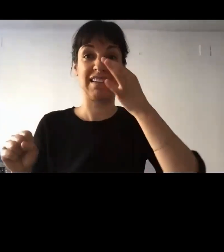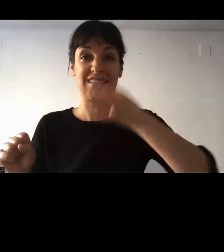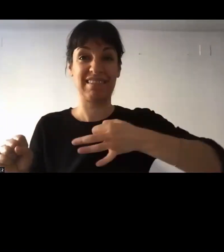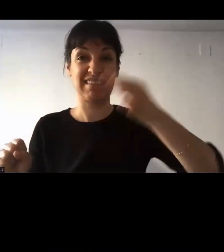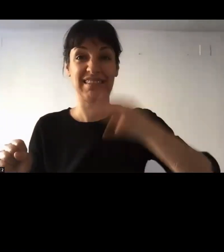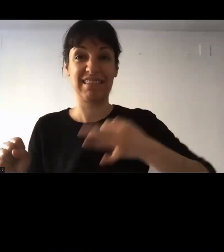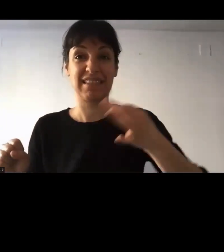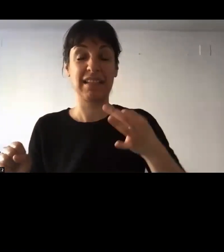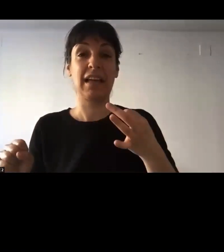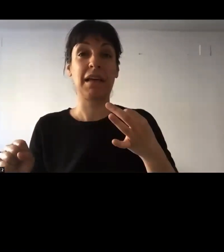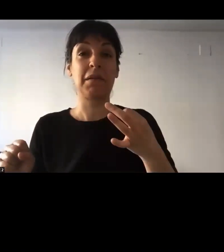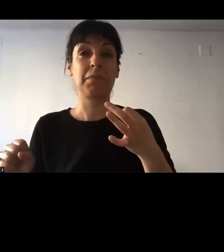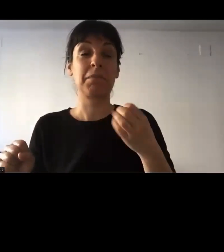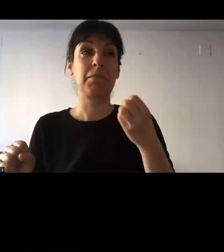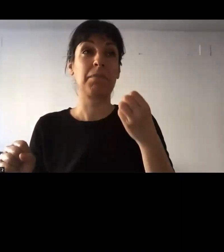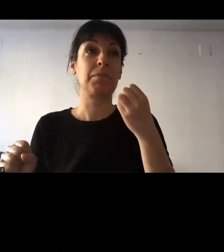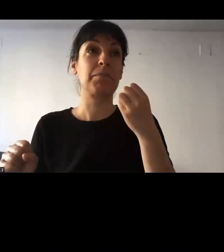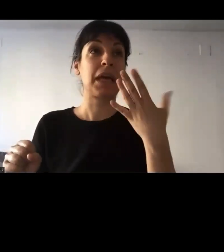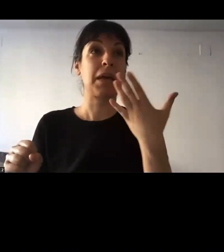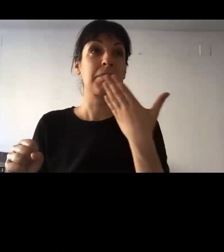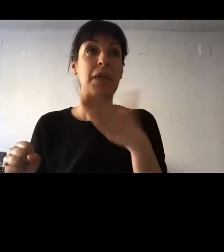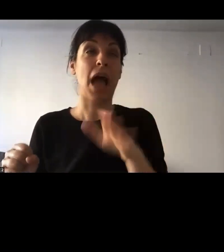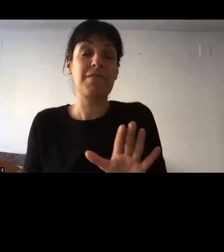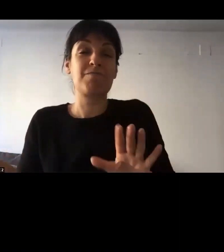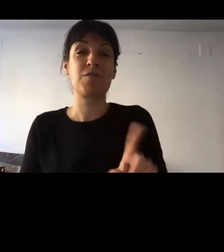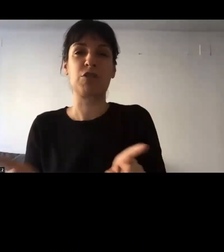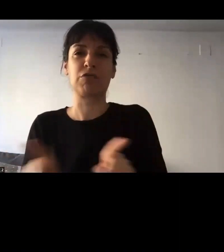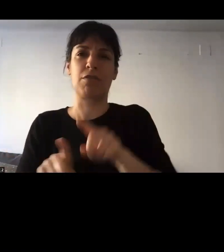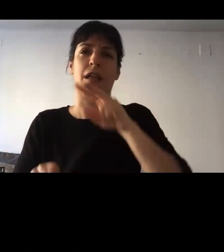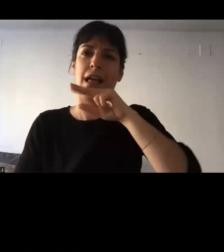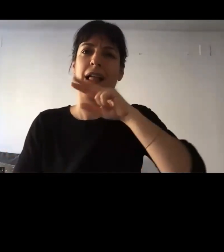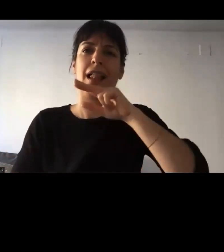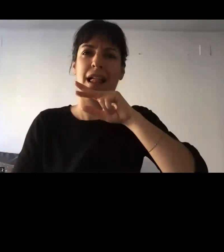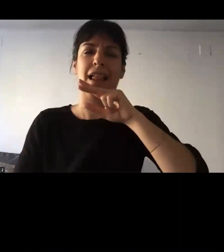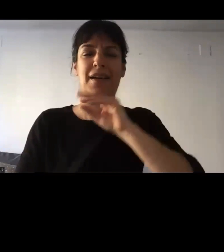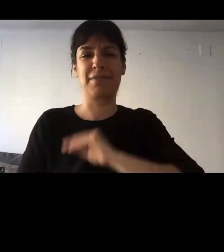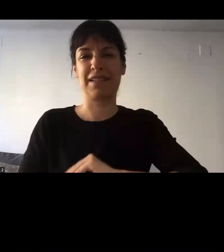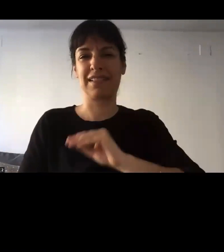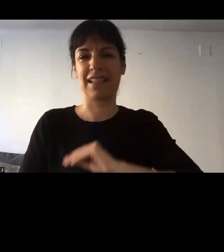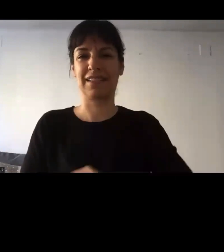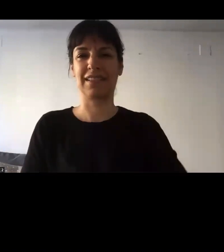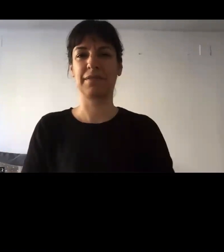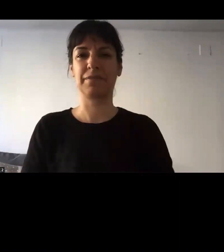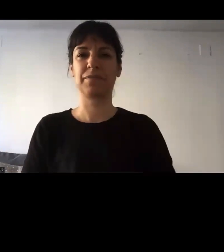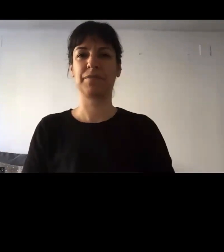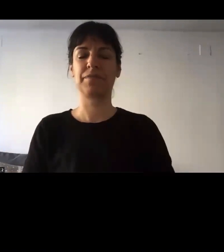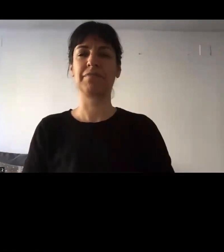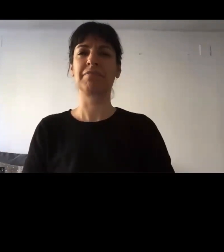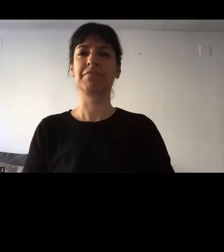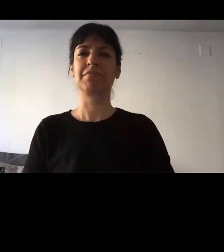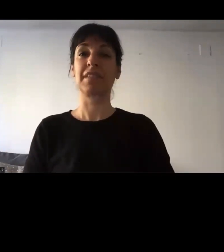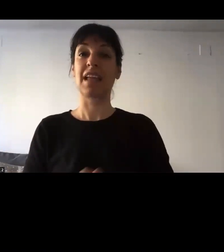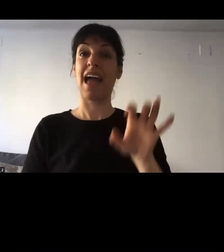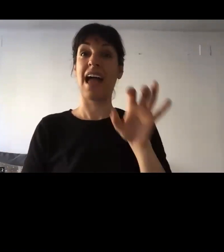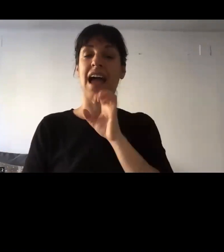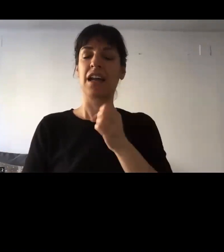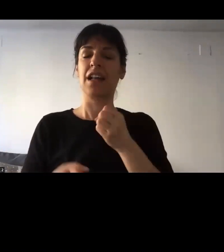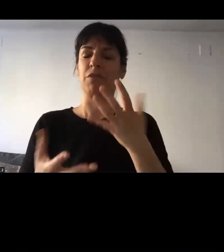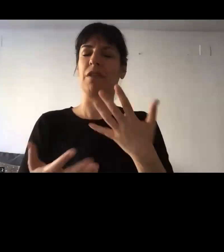para bien o para mal hablo bastante, entonces bueno, fue una anécdota bastante curiosa y cuando mi madre la